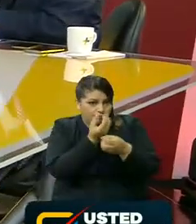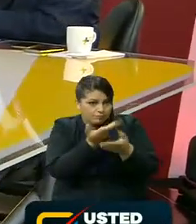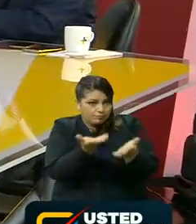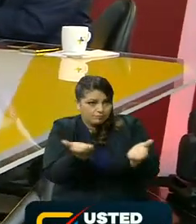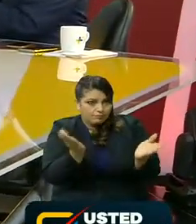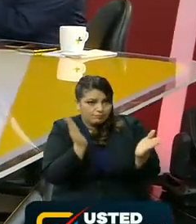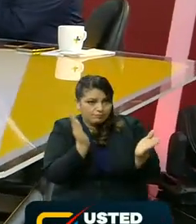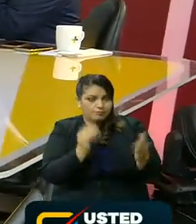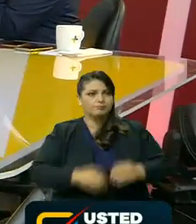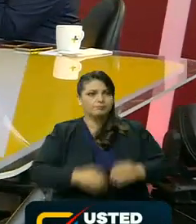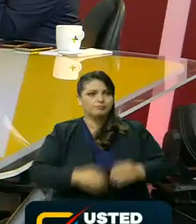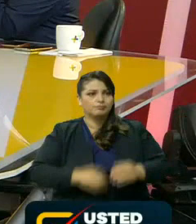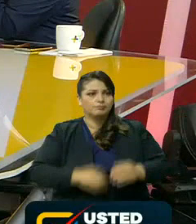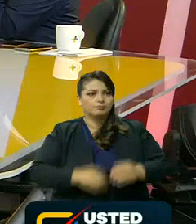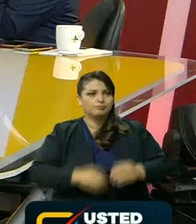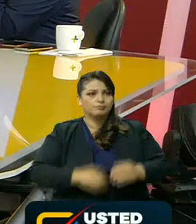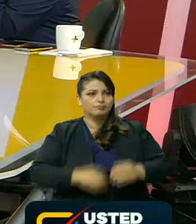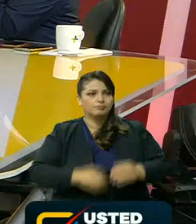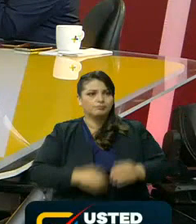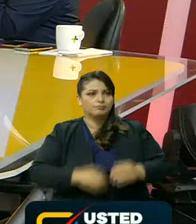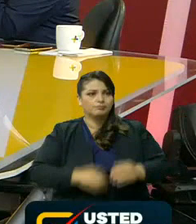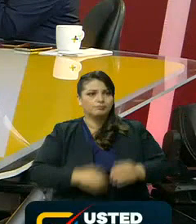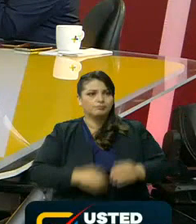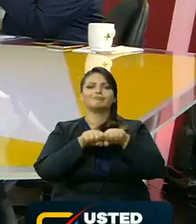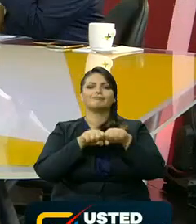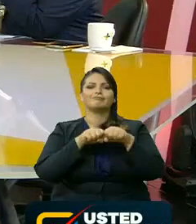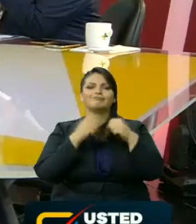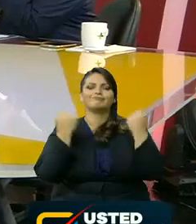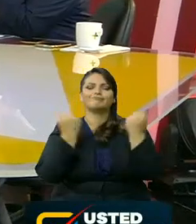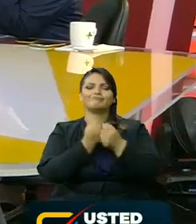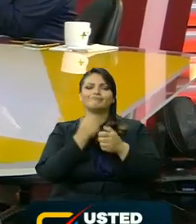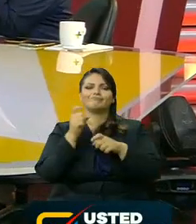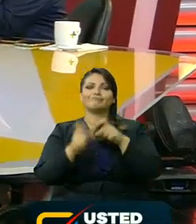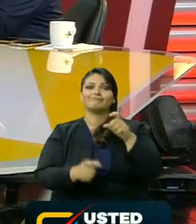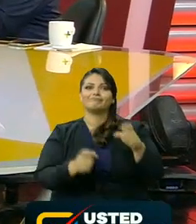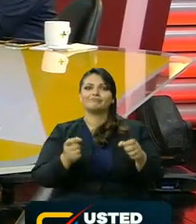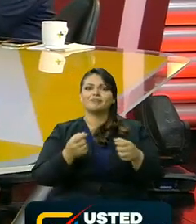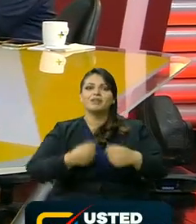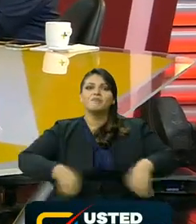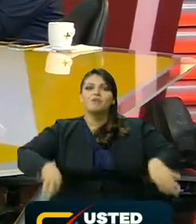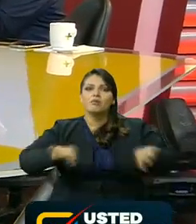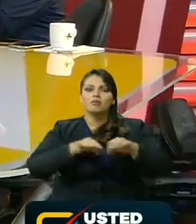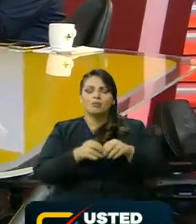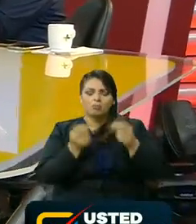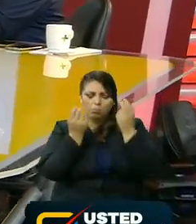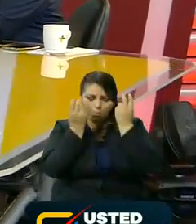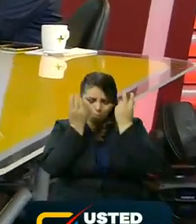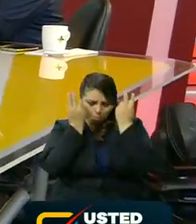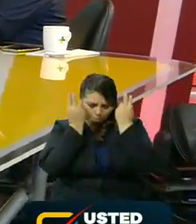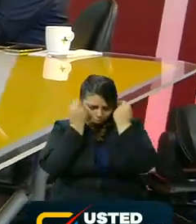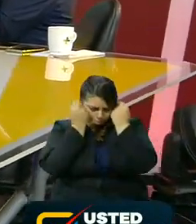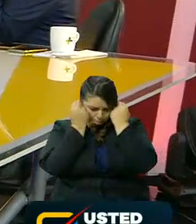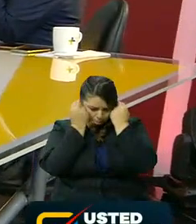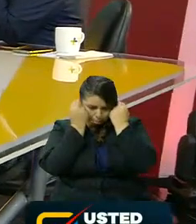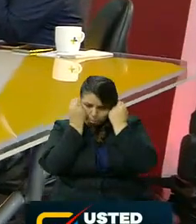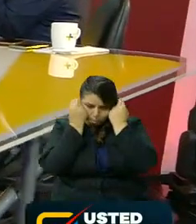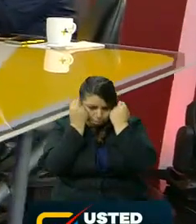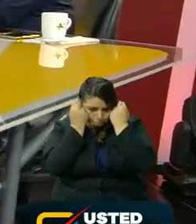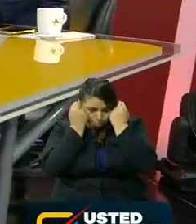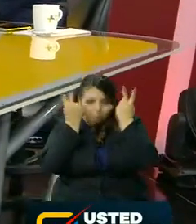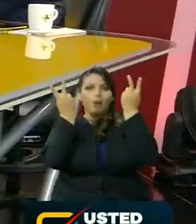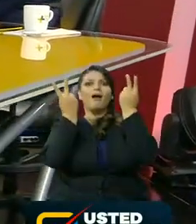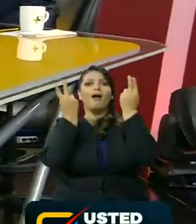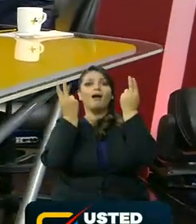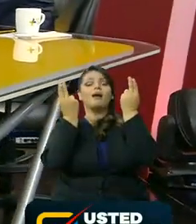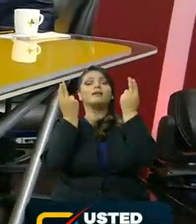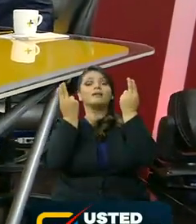altavoz. La sociedad también tiene que reaccionar. Porque una sociedad que dice, deja nomás que robe con tal que